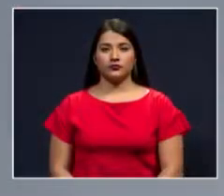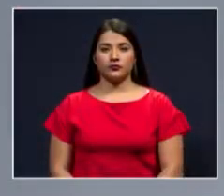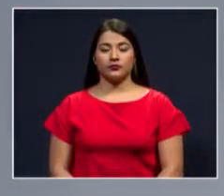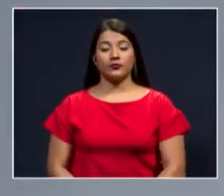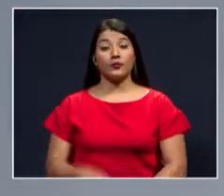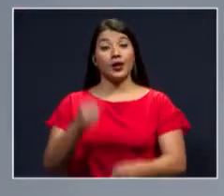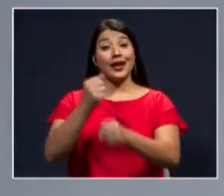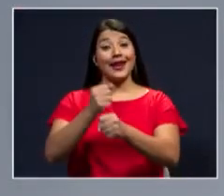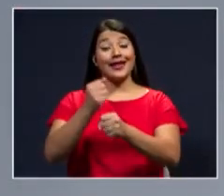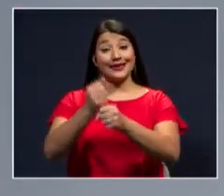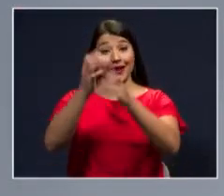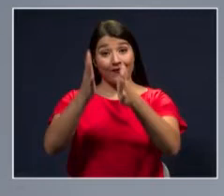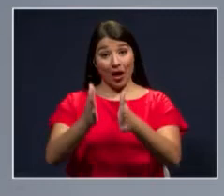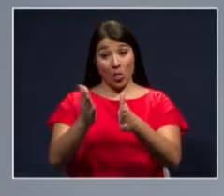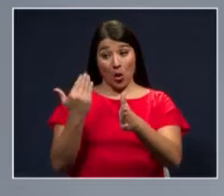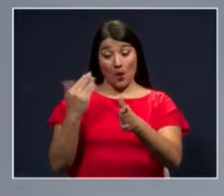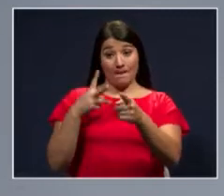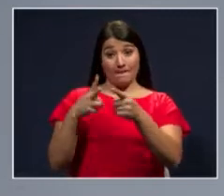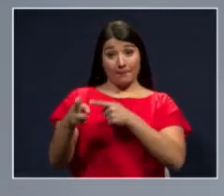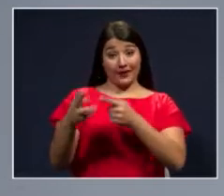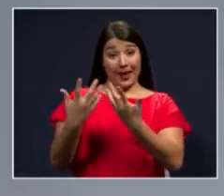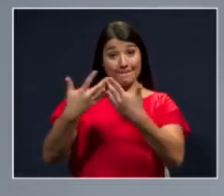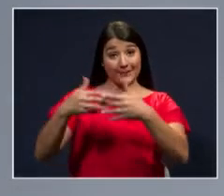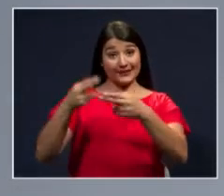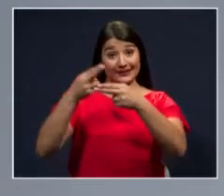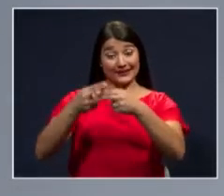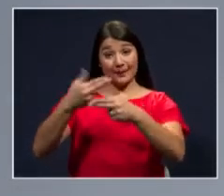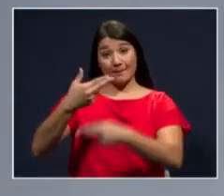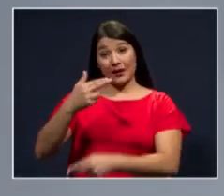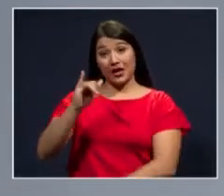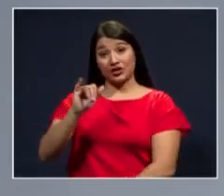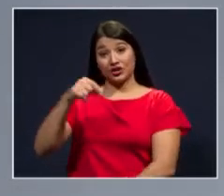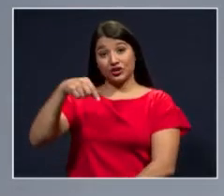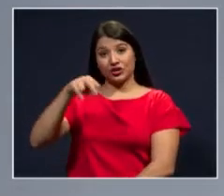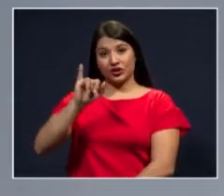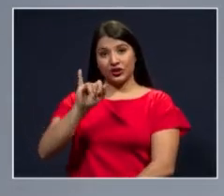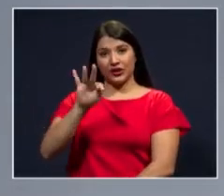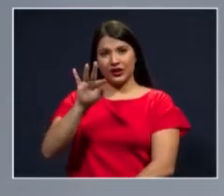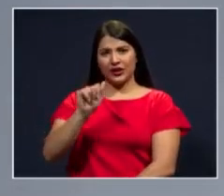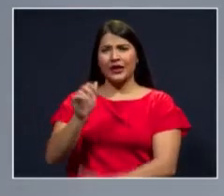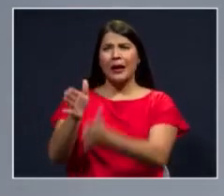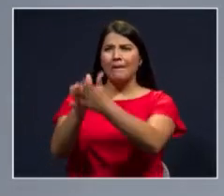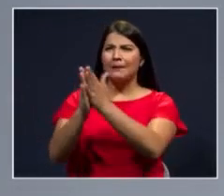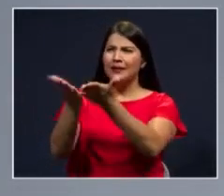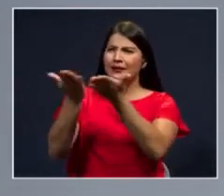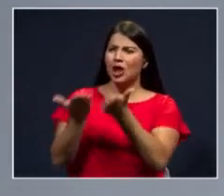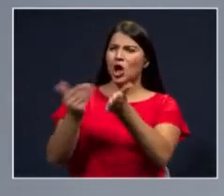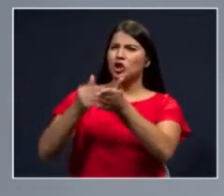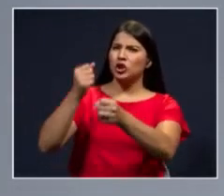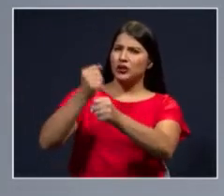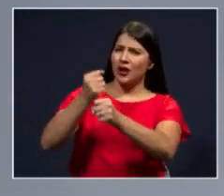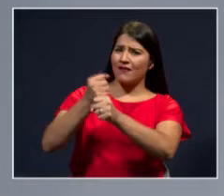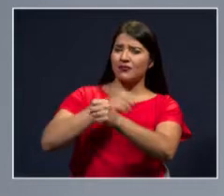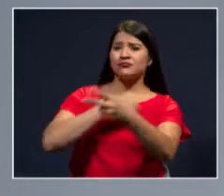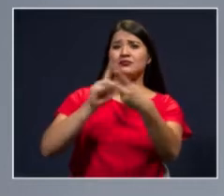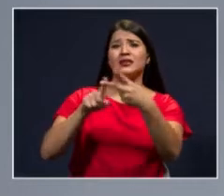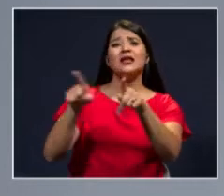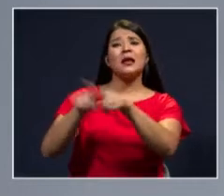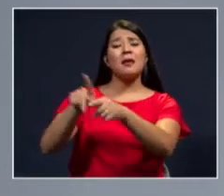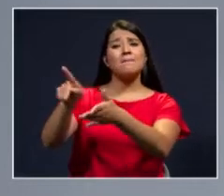Los empleados despedidos de Chiquita solicitan la reincorporación inmediata a sus puestos e indemnizaciones por daños a la